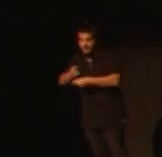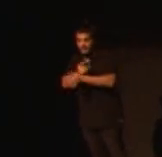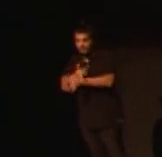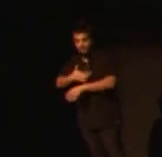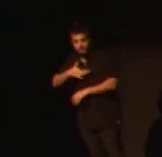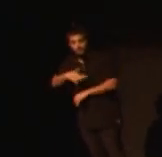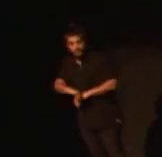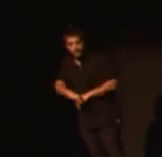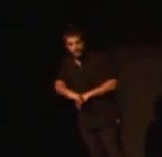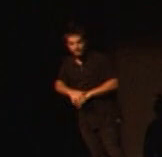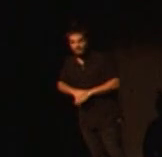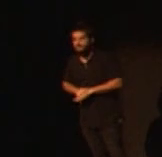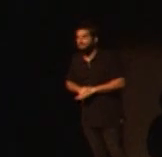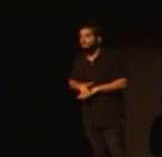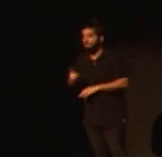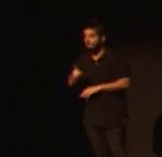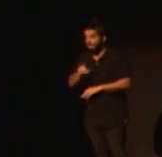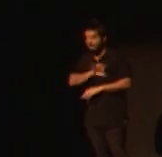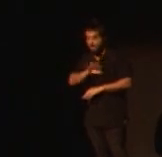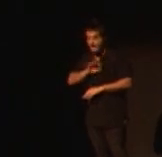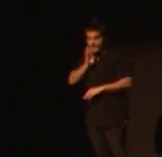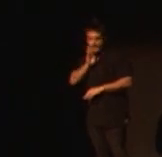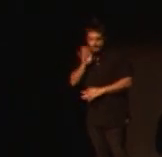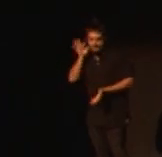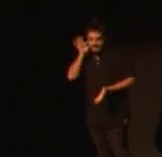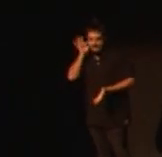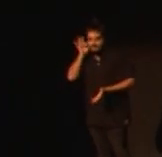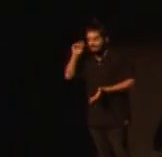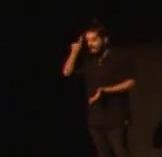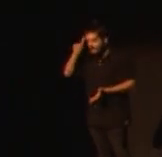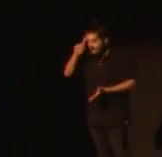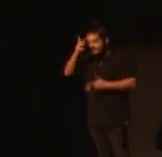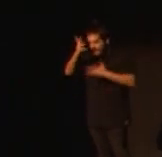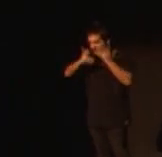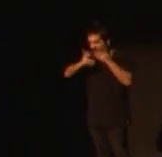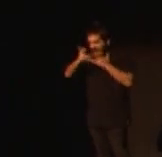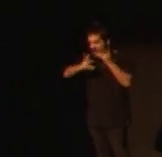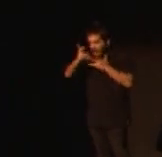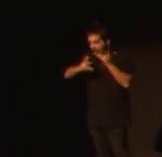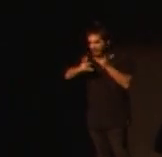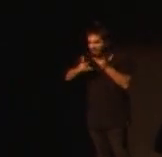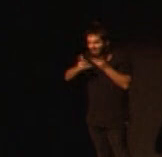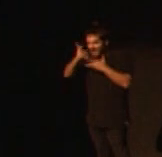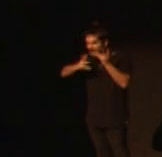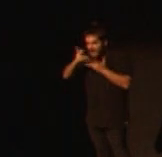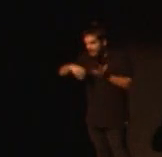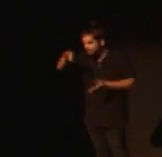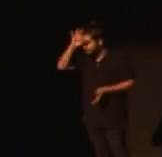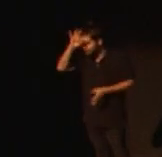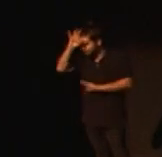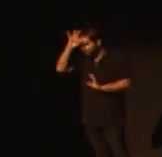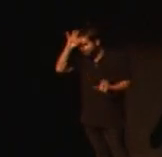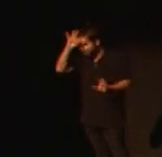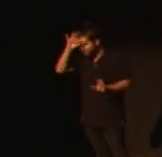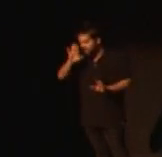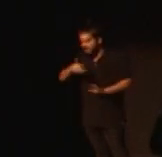señora no sabía leer y no sabía hacer cálculos matemáticos. Y entonces reunimos al